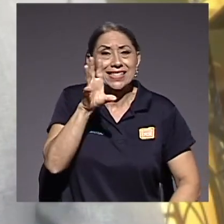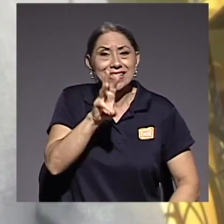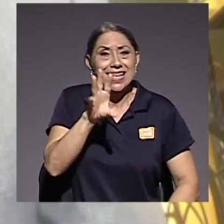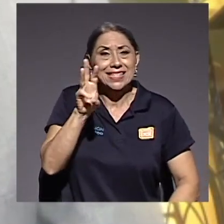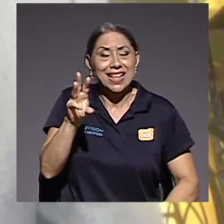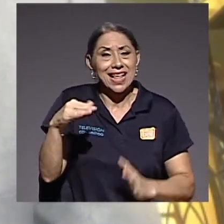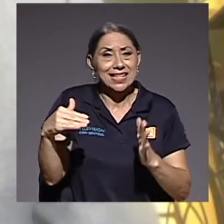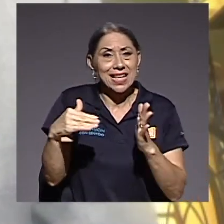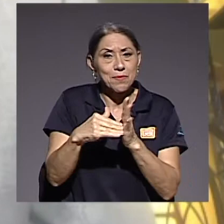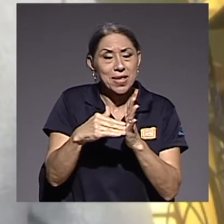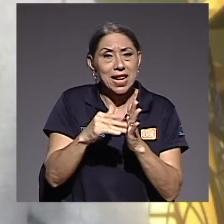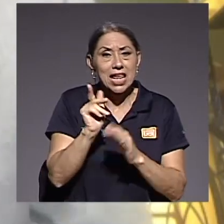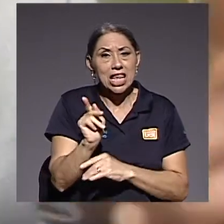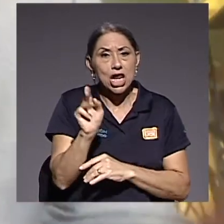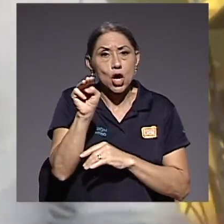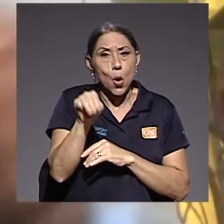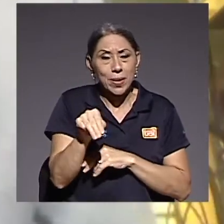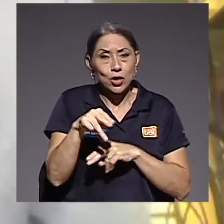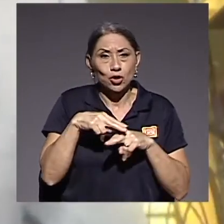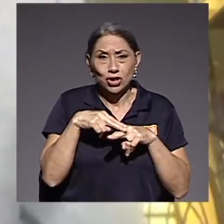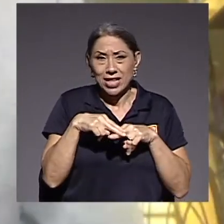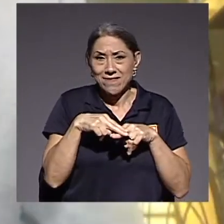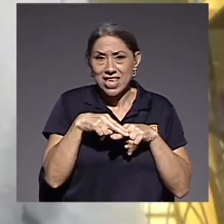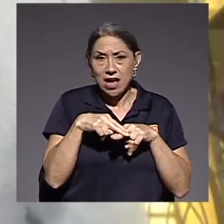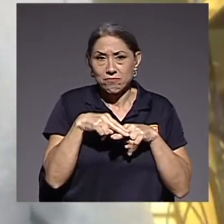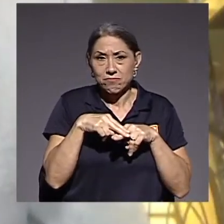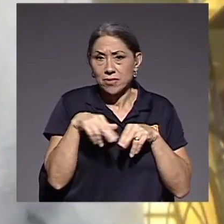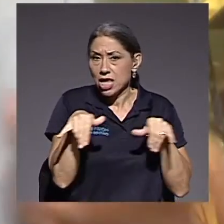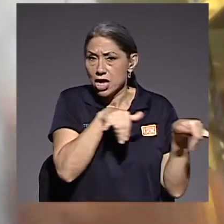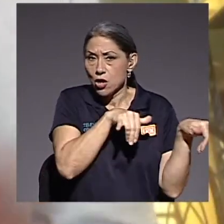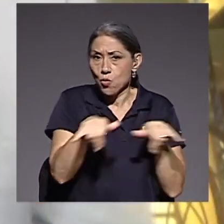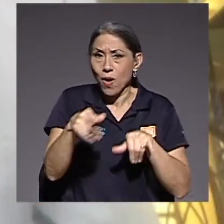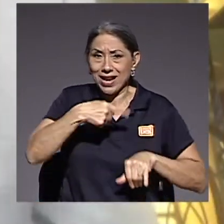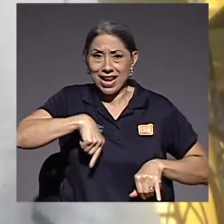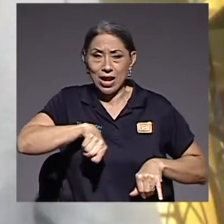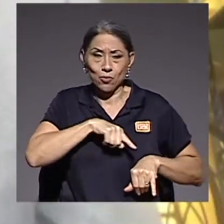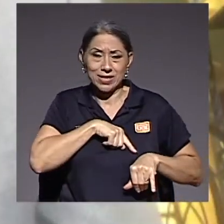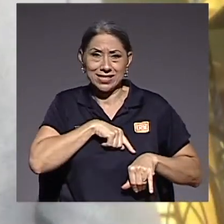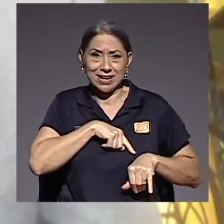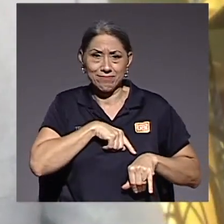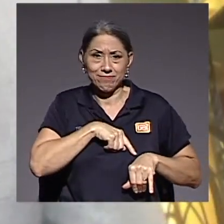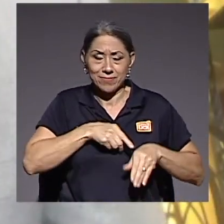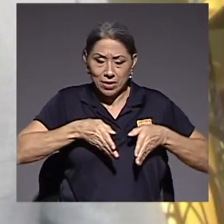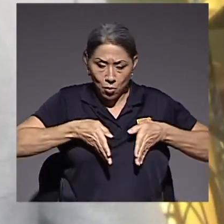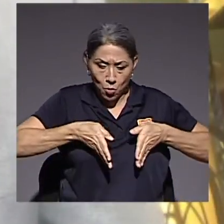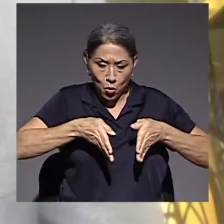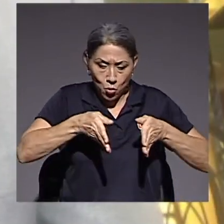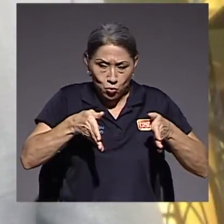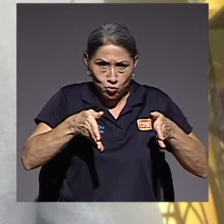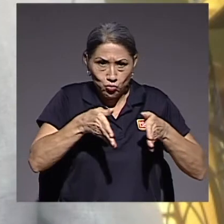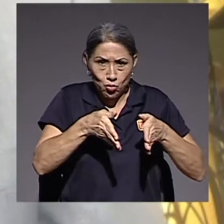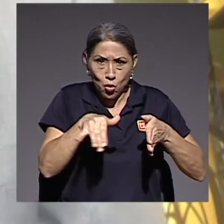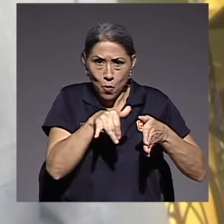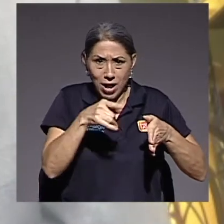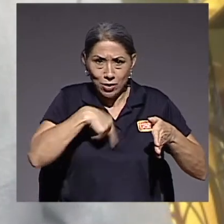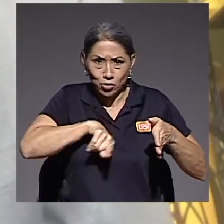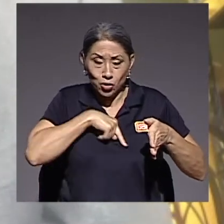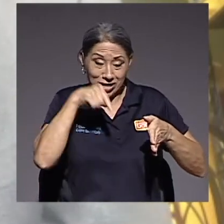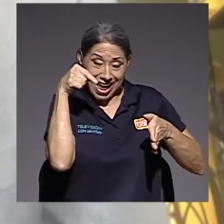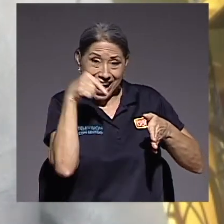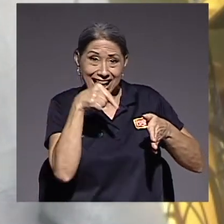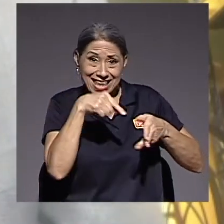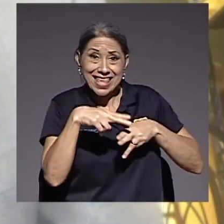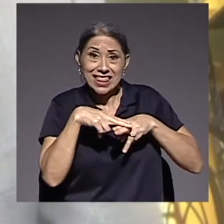66,000 kilómetros de vía igual que la nuestra, que se llama tipo CAO, y corren trenes inclusive